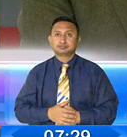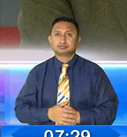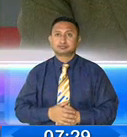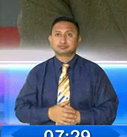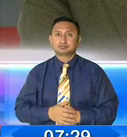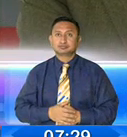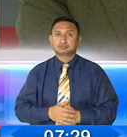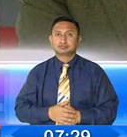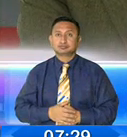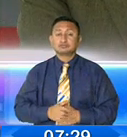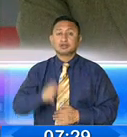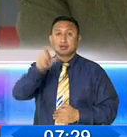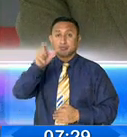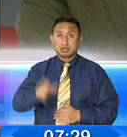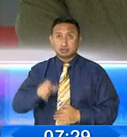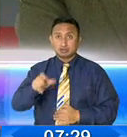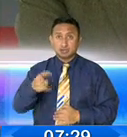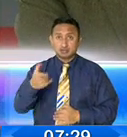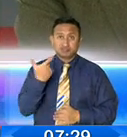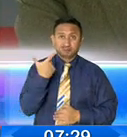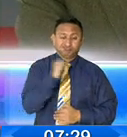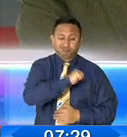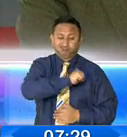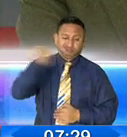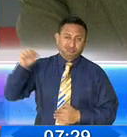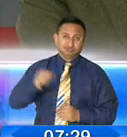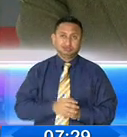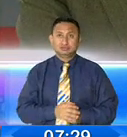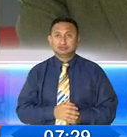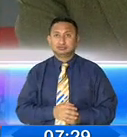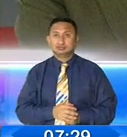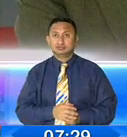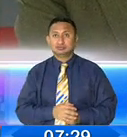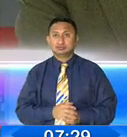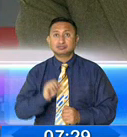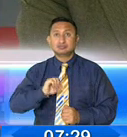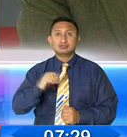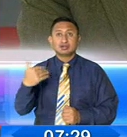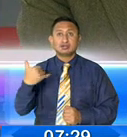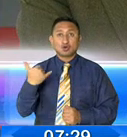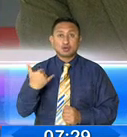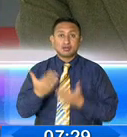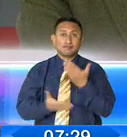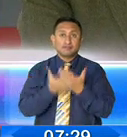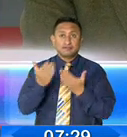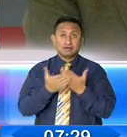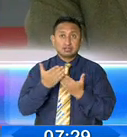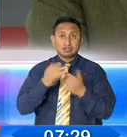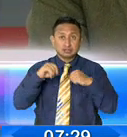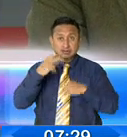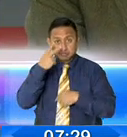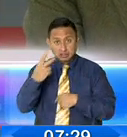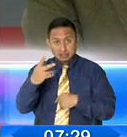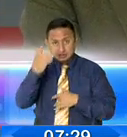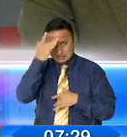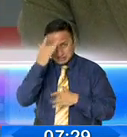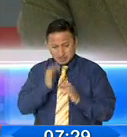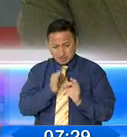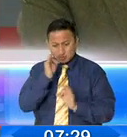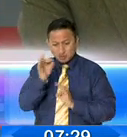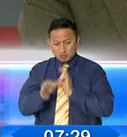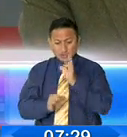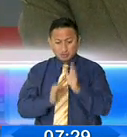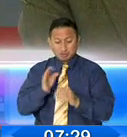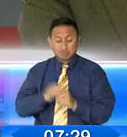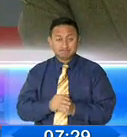rebeldía ciudadana. Tenemos una manera muy fácil ahora en la ciudadanía de mirar esta pandemia que ha producido que los